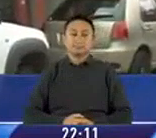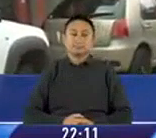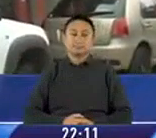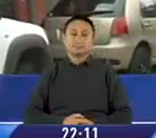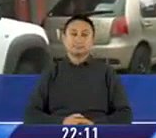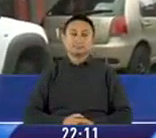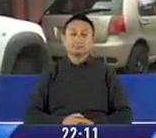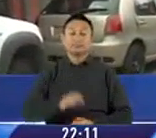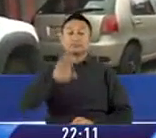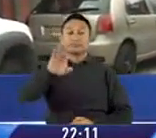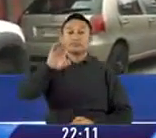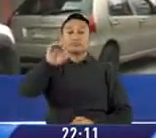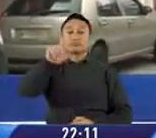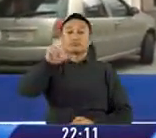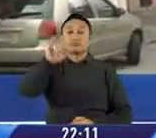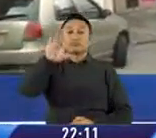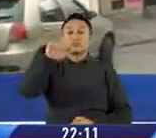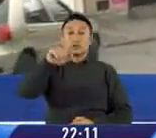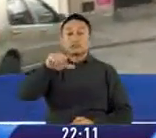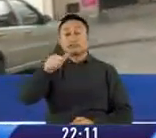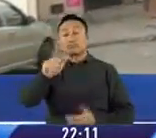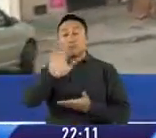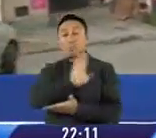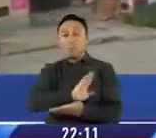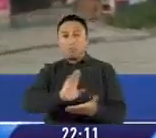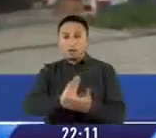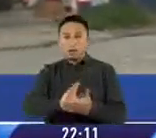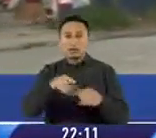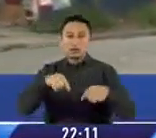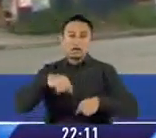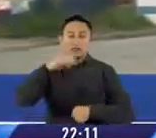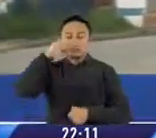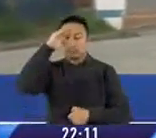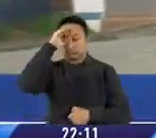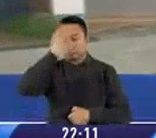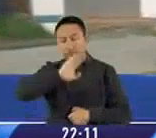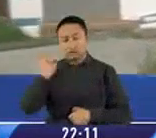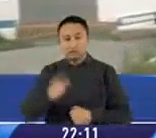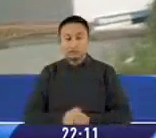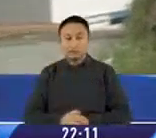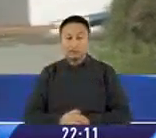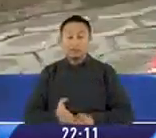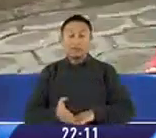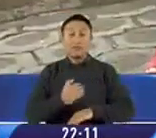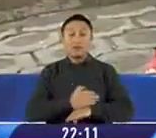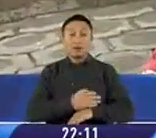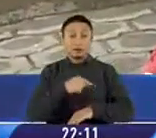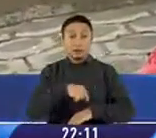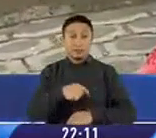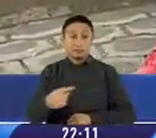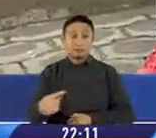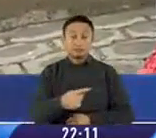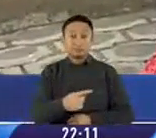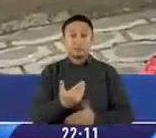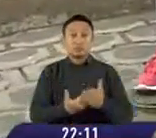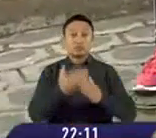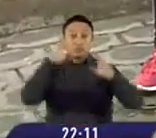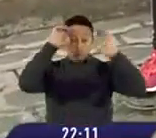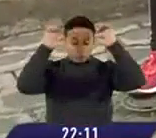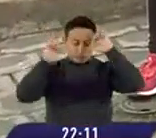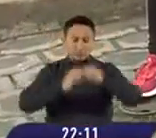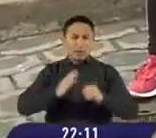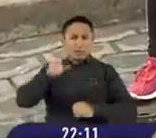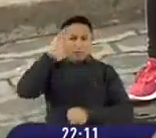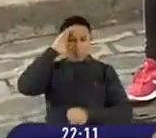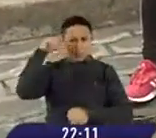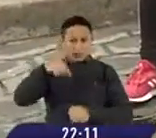La Tolita en Guápulo, otro barrio que cansados de la delincuencia y que antes de actuar por su propia voluntad, busca estrategias para que los uniformados